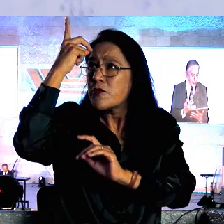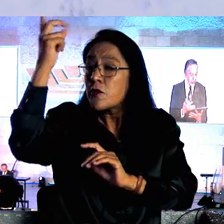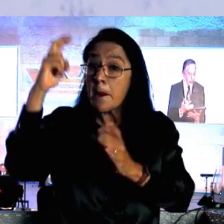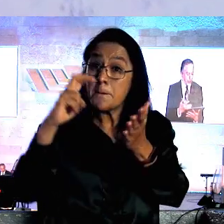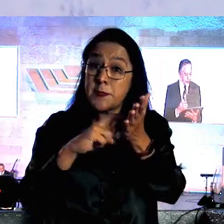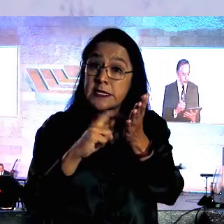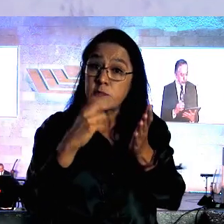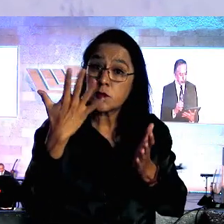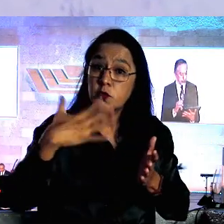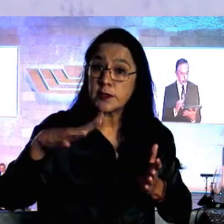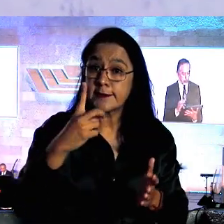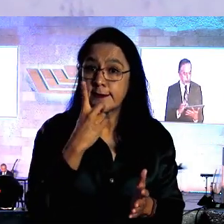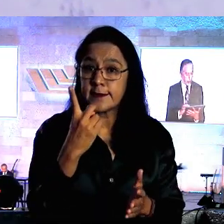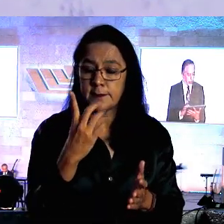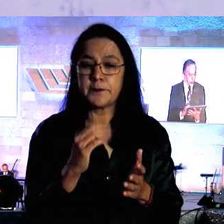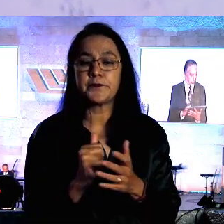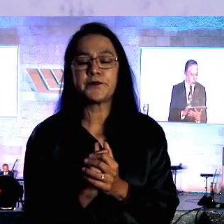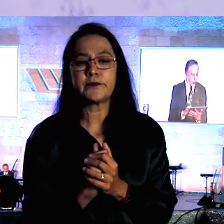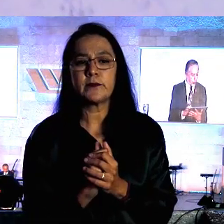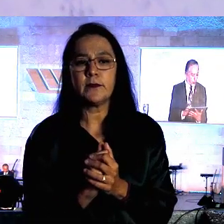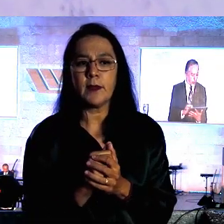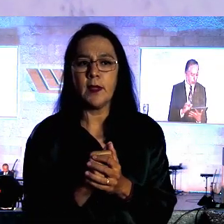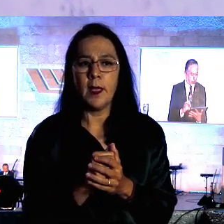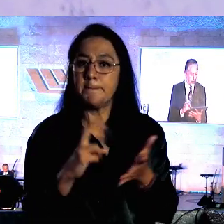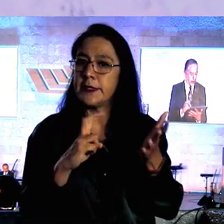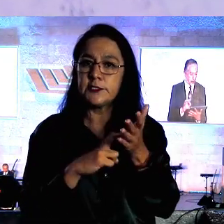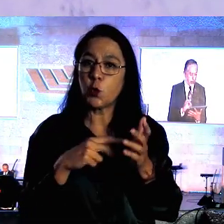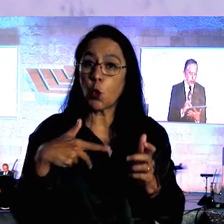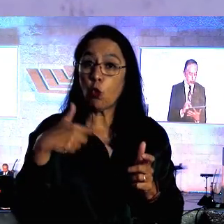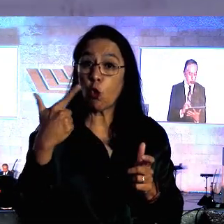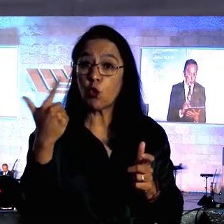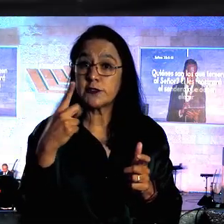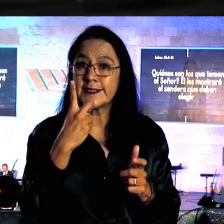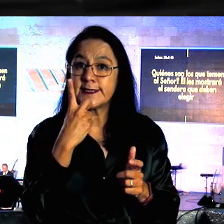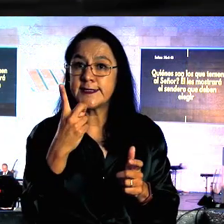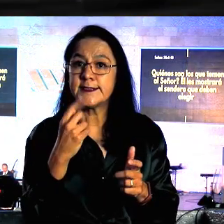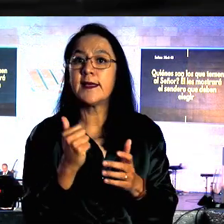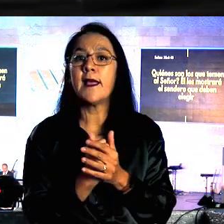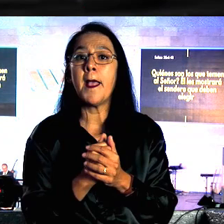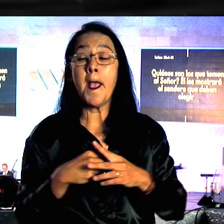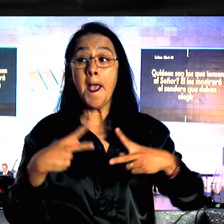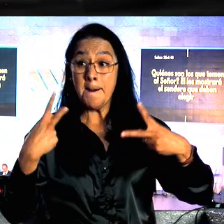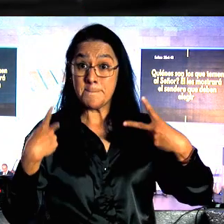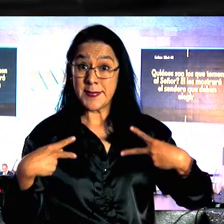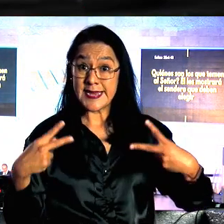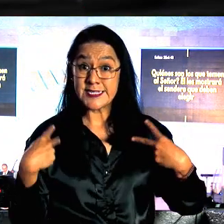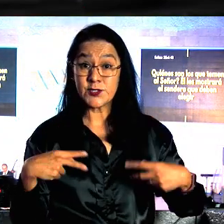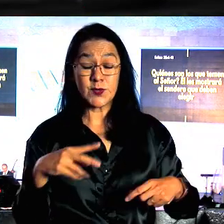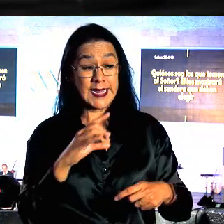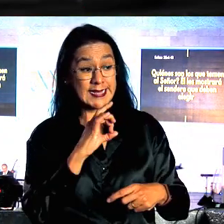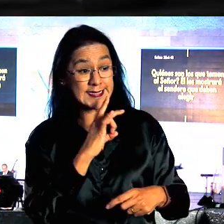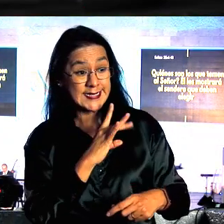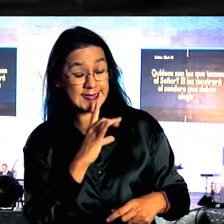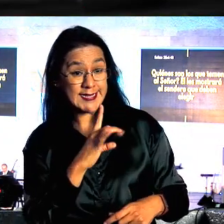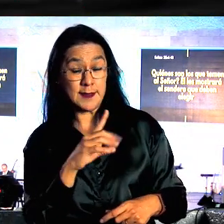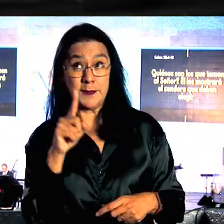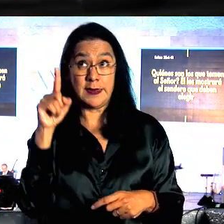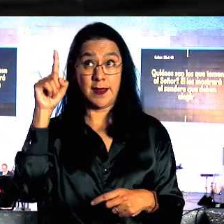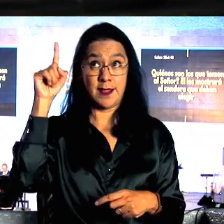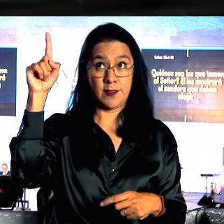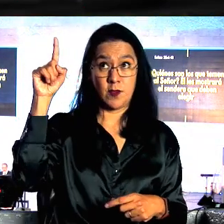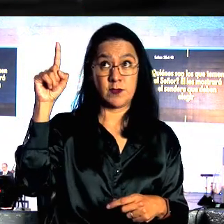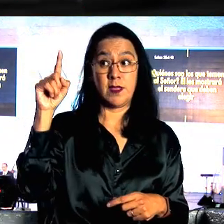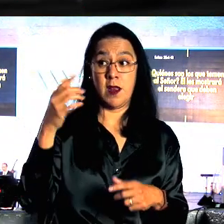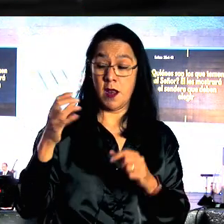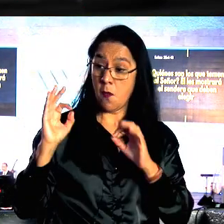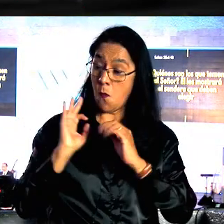10 dice perdón versículo 12 quienes son los que le temen al Señor él es mostrar el sendero que deben